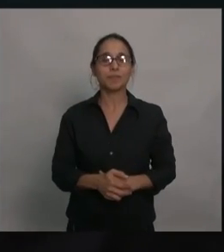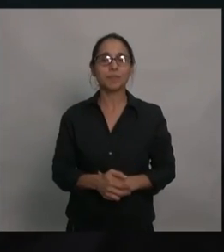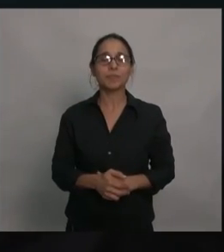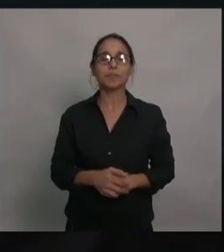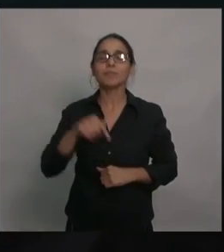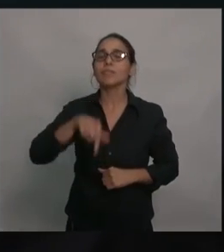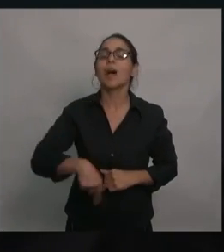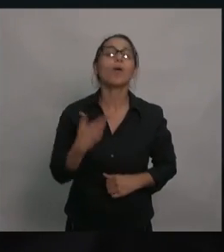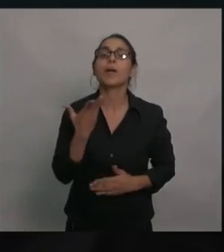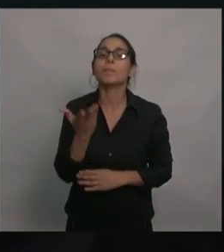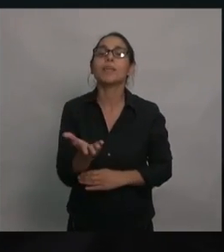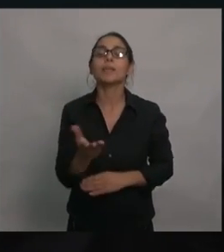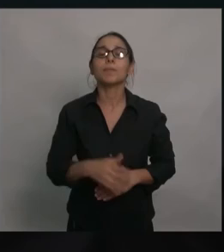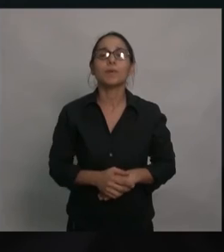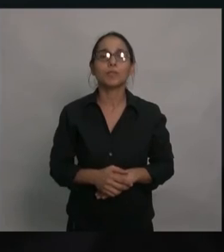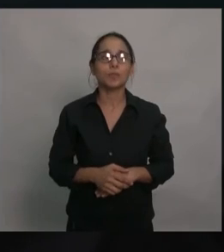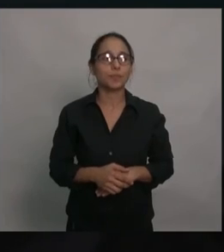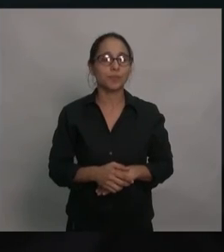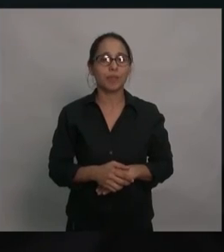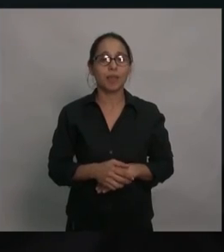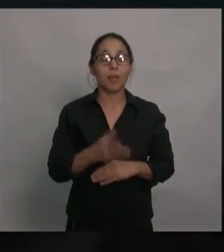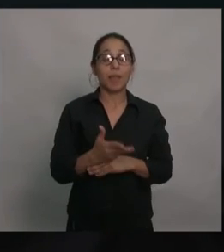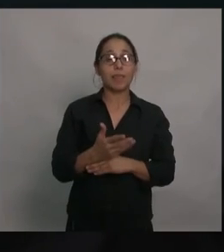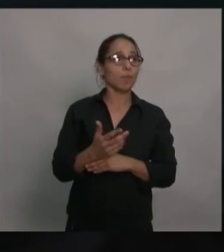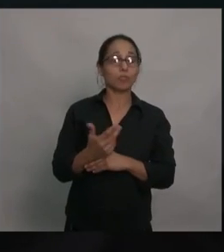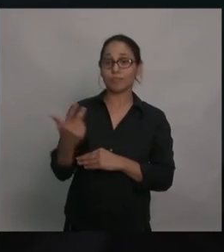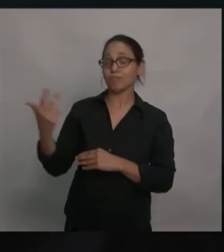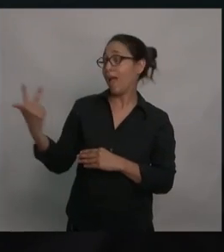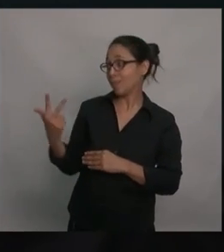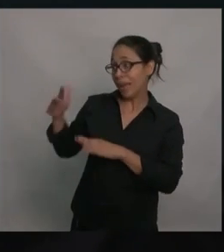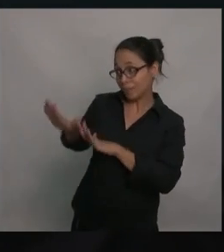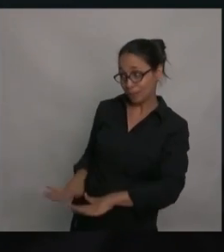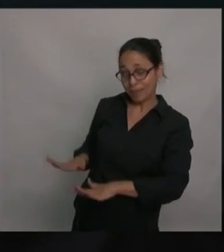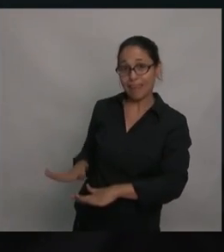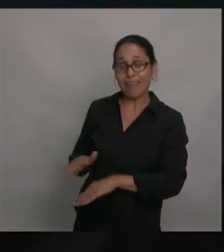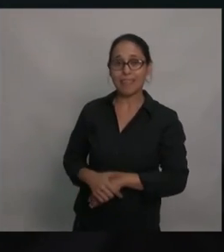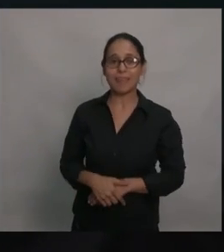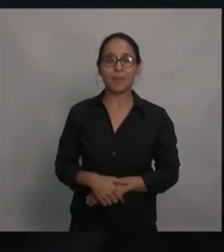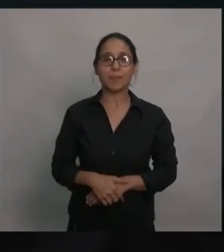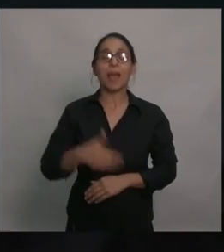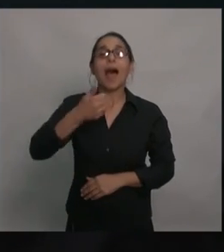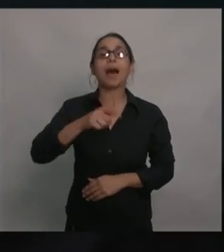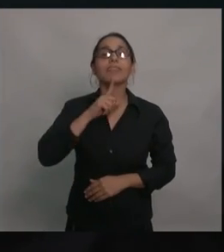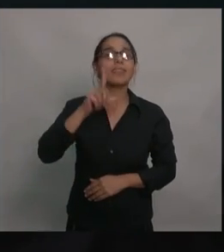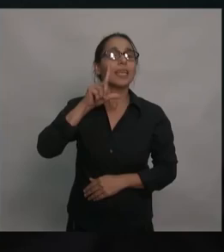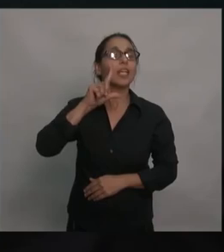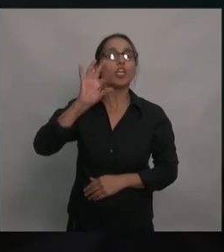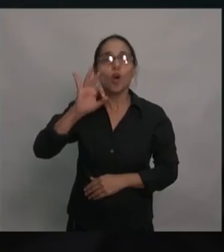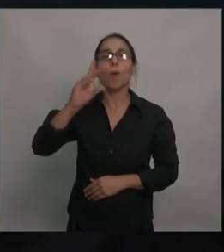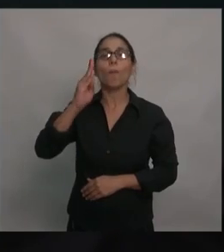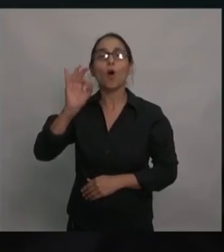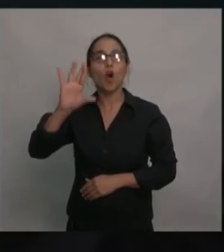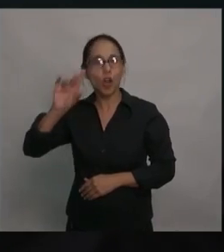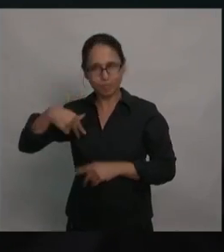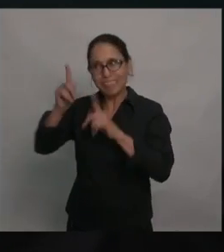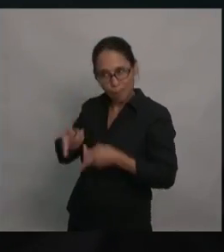les pedimos a los compañeros, a las compañeras, que no se vayan, y a Tilio Borón también que se quede, y